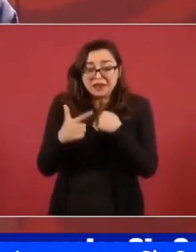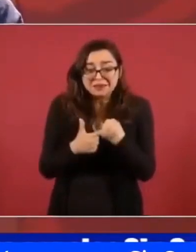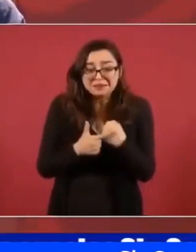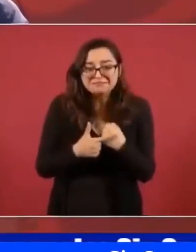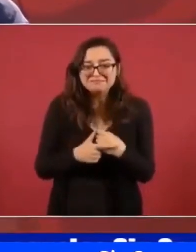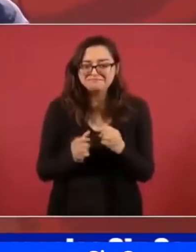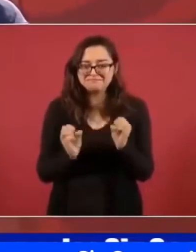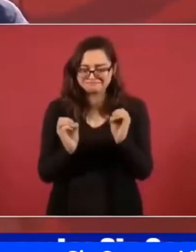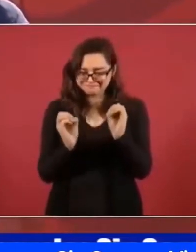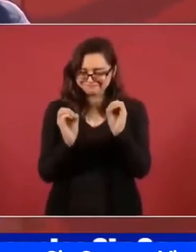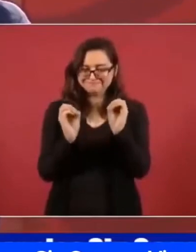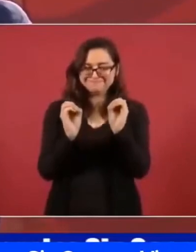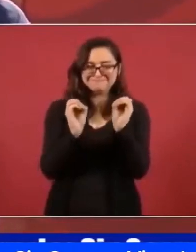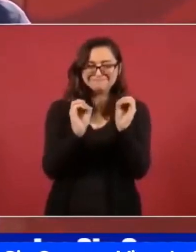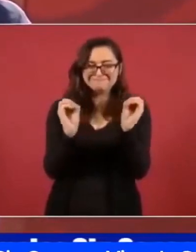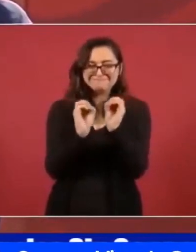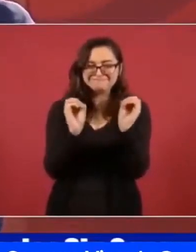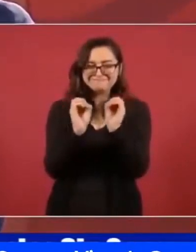Nada.